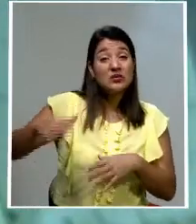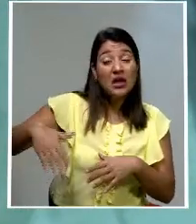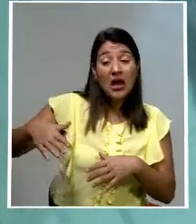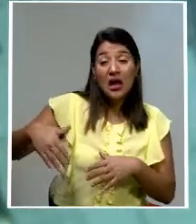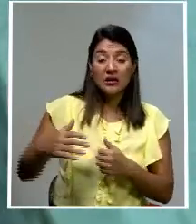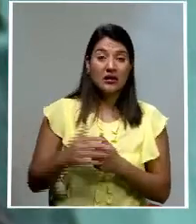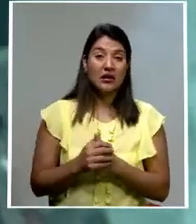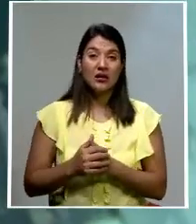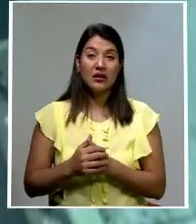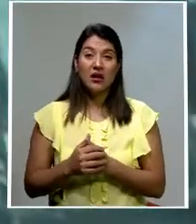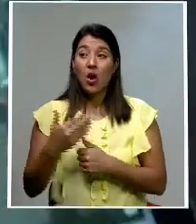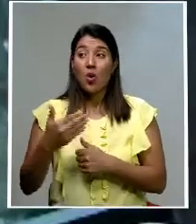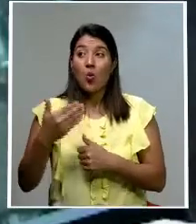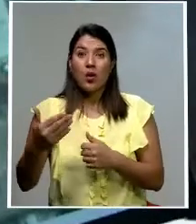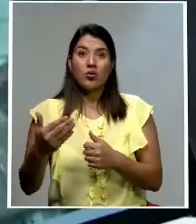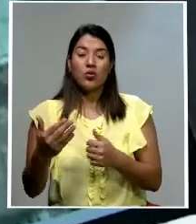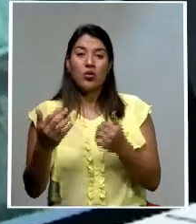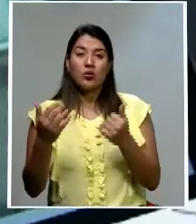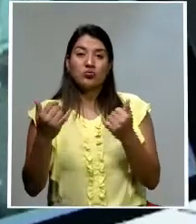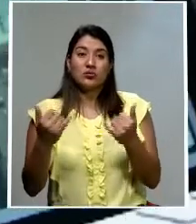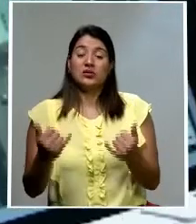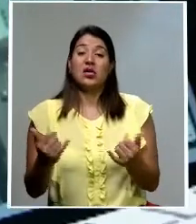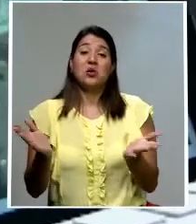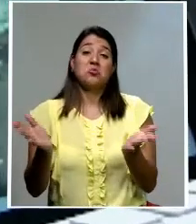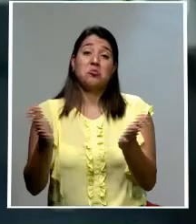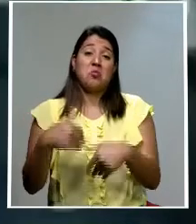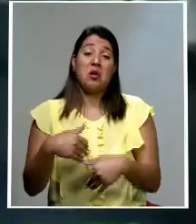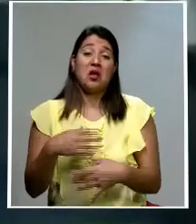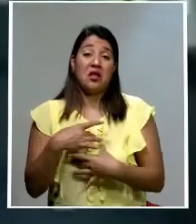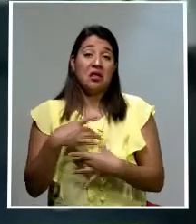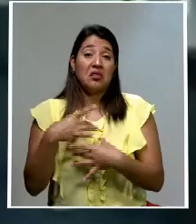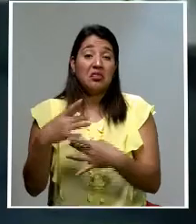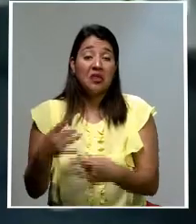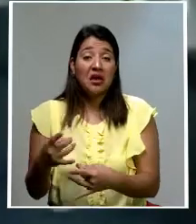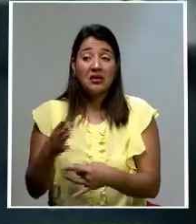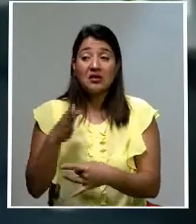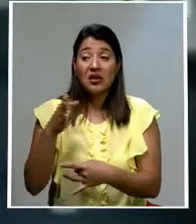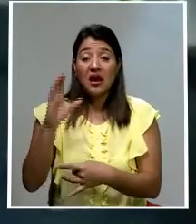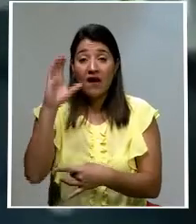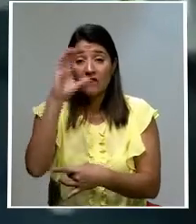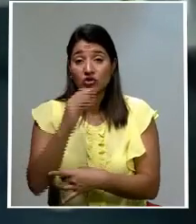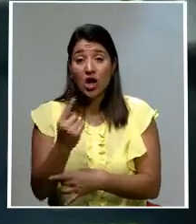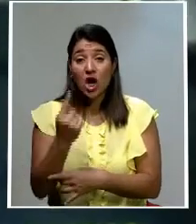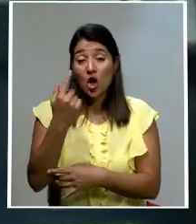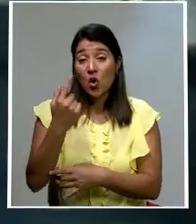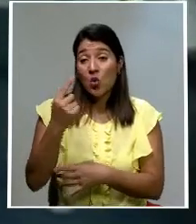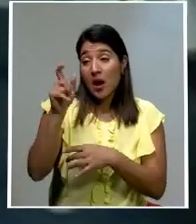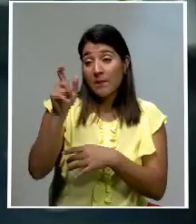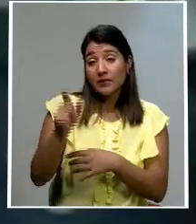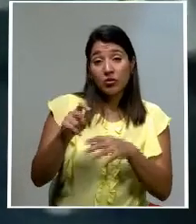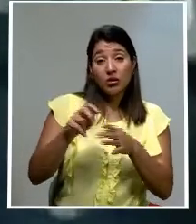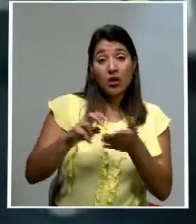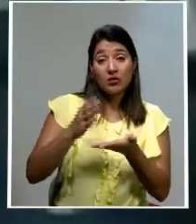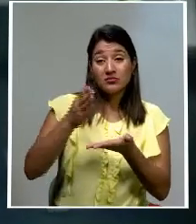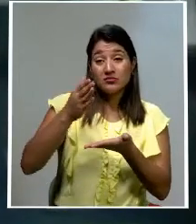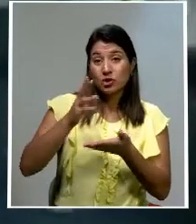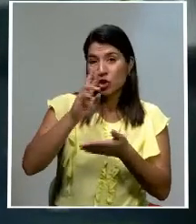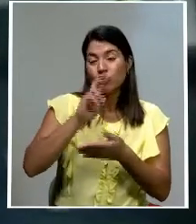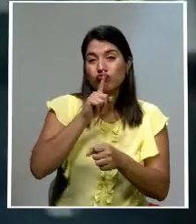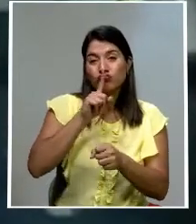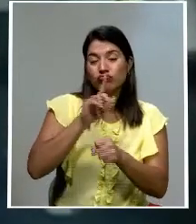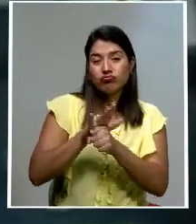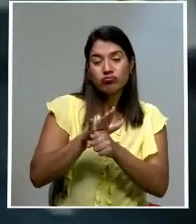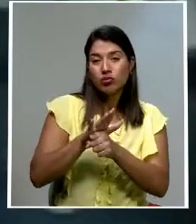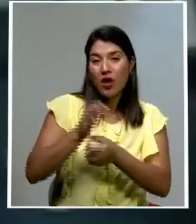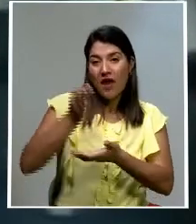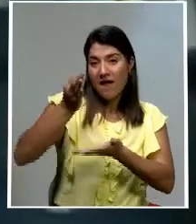calle, directamente en defensa de la ciudadanía, de abordar a un sujeto que irrumpió el cerco perimetral y que en algunos casos comete delito. Importante que no todos los sujetos